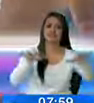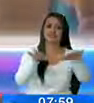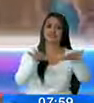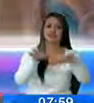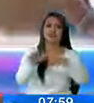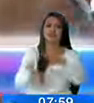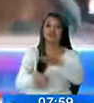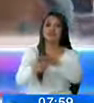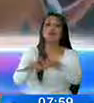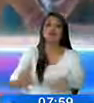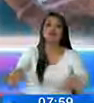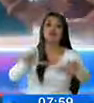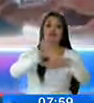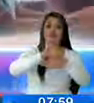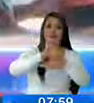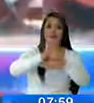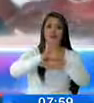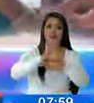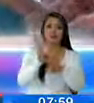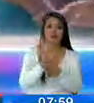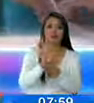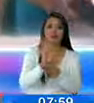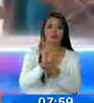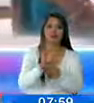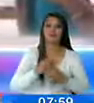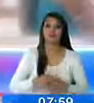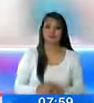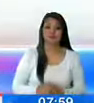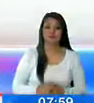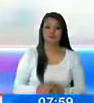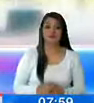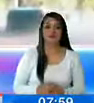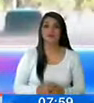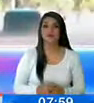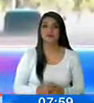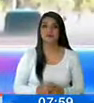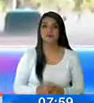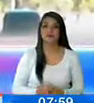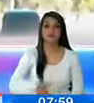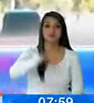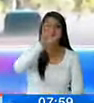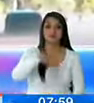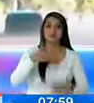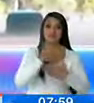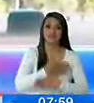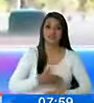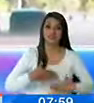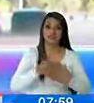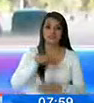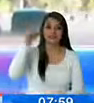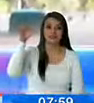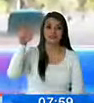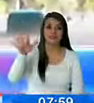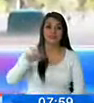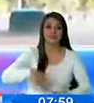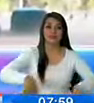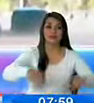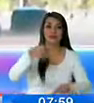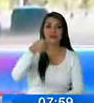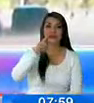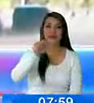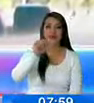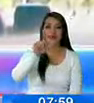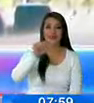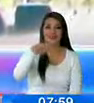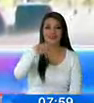en nuestro Ecuador. En Morona, Santiago, es Gualaquiza. Ven y disfruta de esas hermosas fiestas de Gualaquiza y ven y